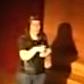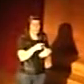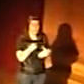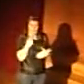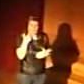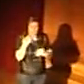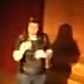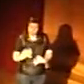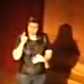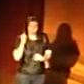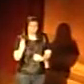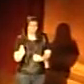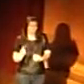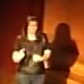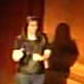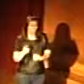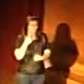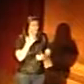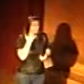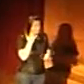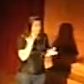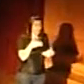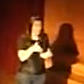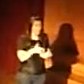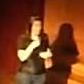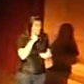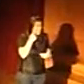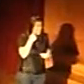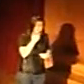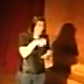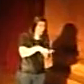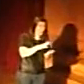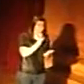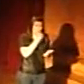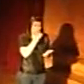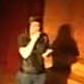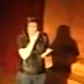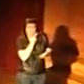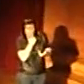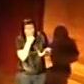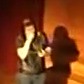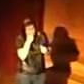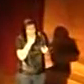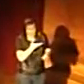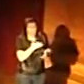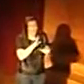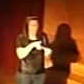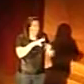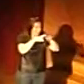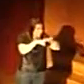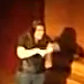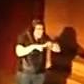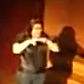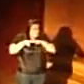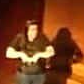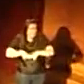artista o cuando no está firmado y fechado al final es siempre la el análisis comparativo el que nos da fíjense por ejemplo esta forma de